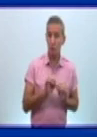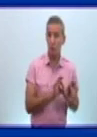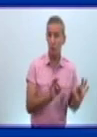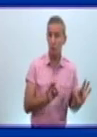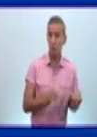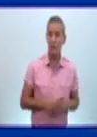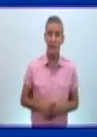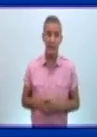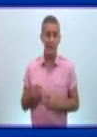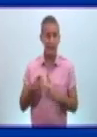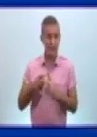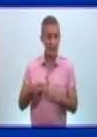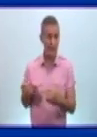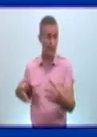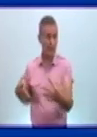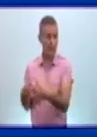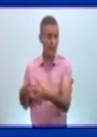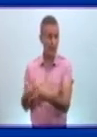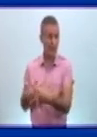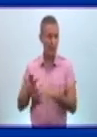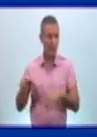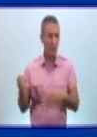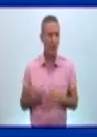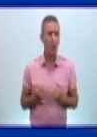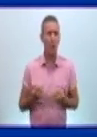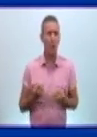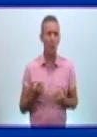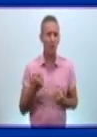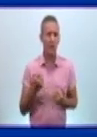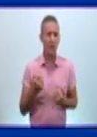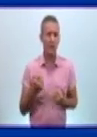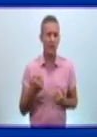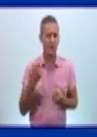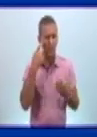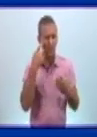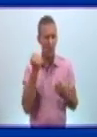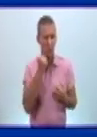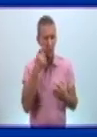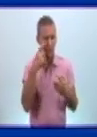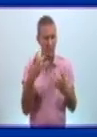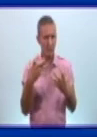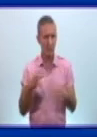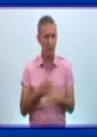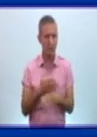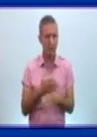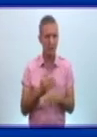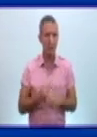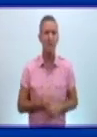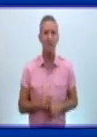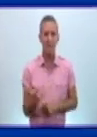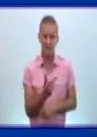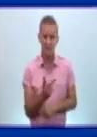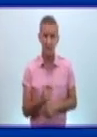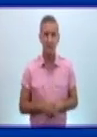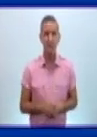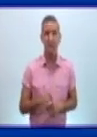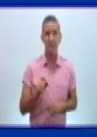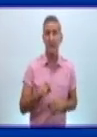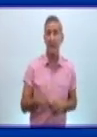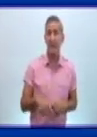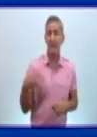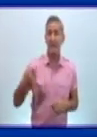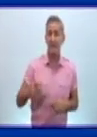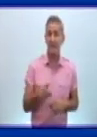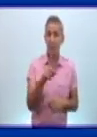y mezcla para que vean cuáles son las principales diferencias que existen entre ellas. En el ejercicio 1.20